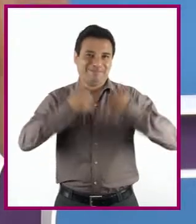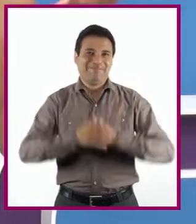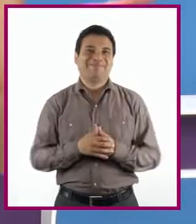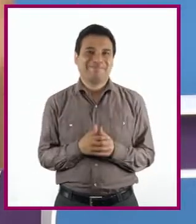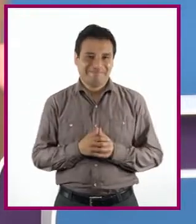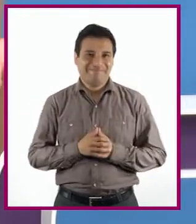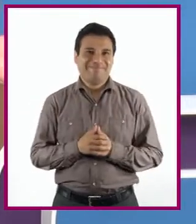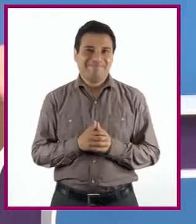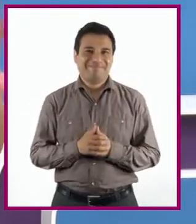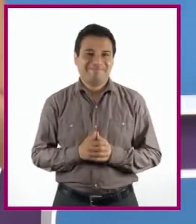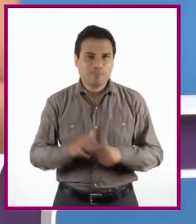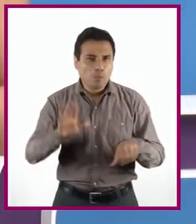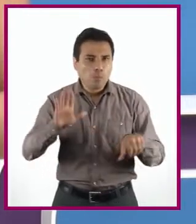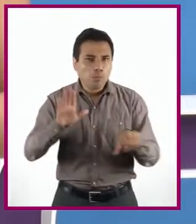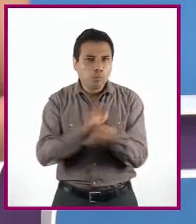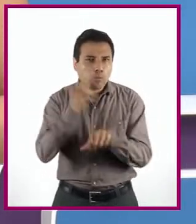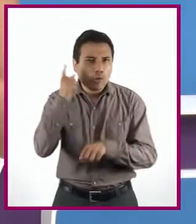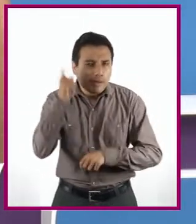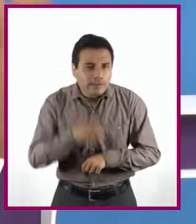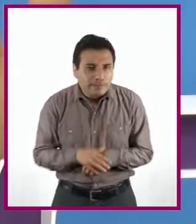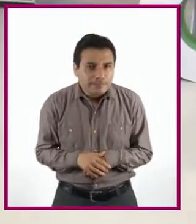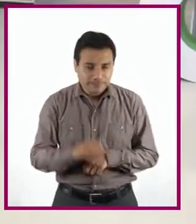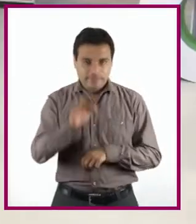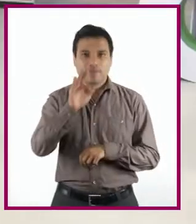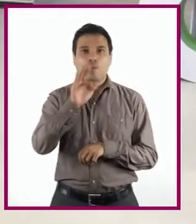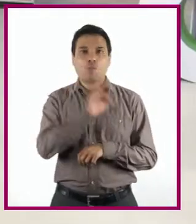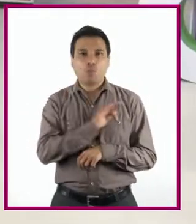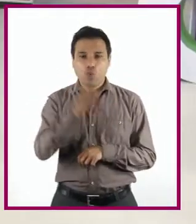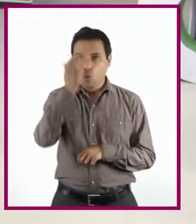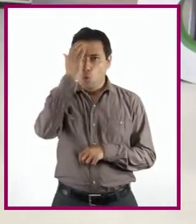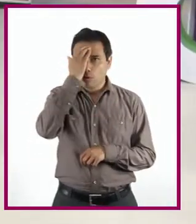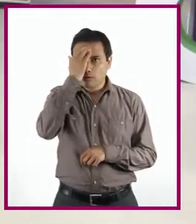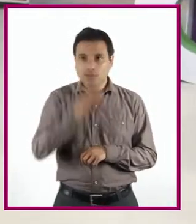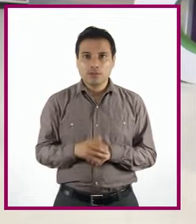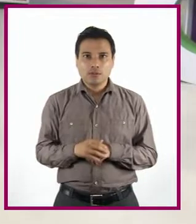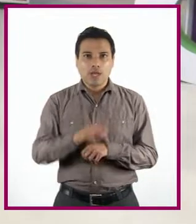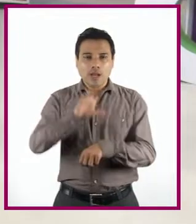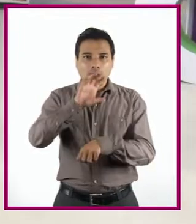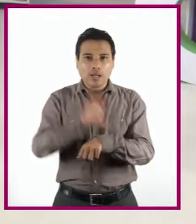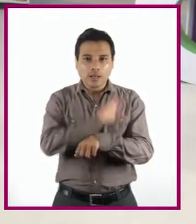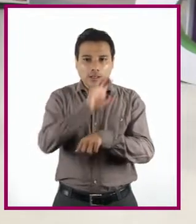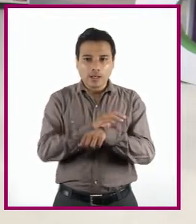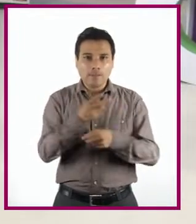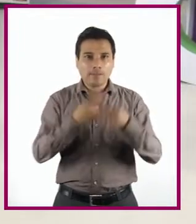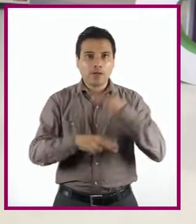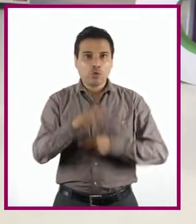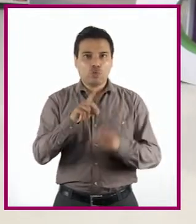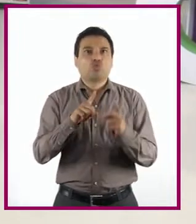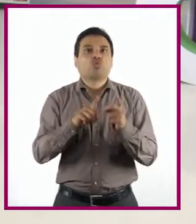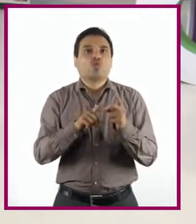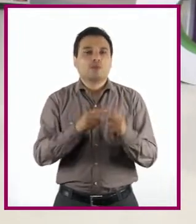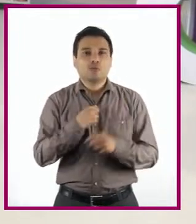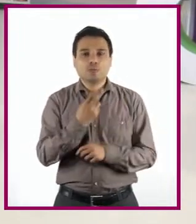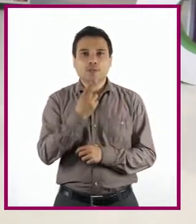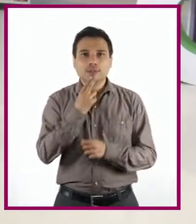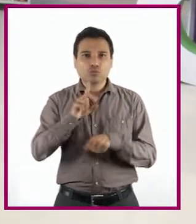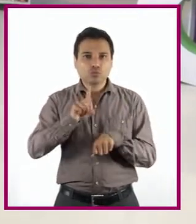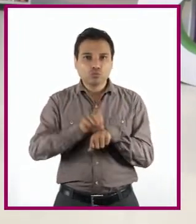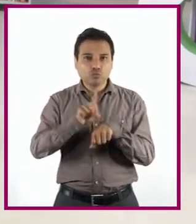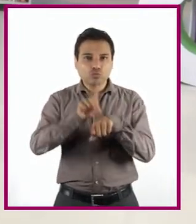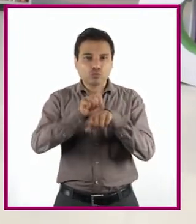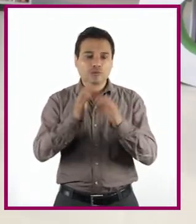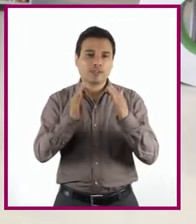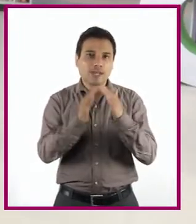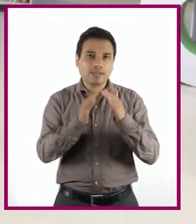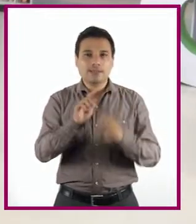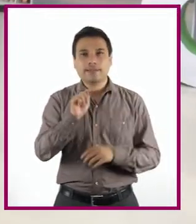acompañan, ya que a partir de ello podemos saber de dónde proviene la energía eléctrica que usamos todos los días en casa, al